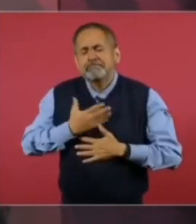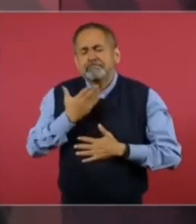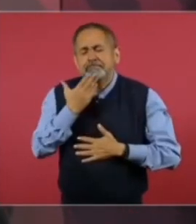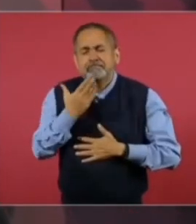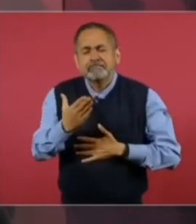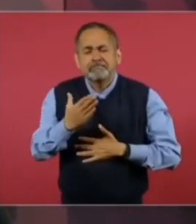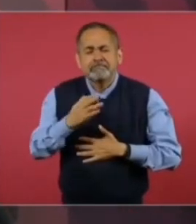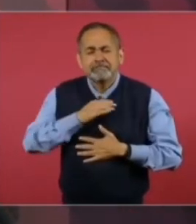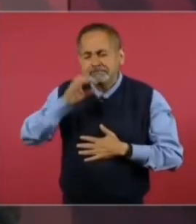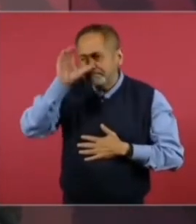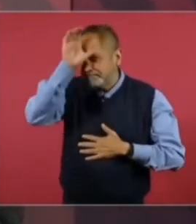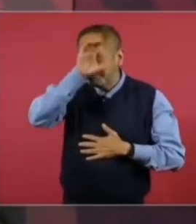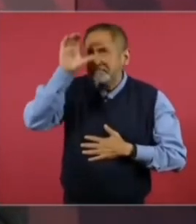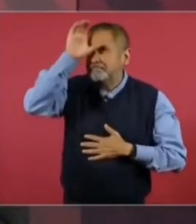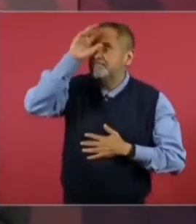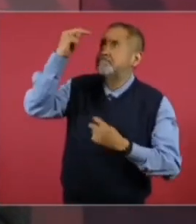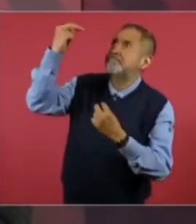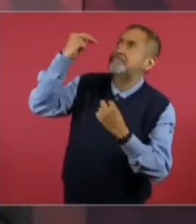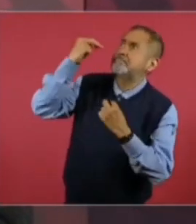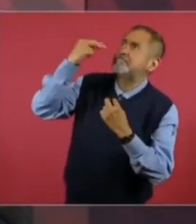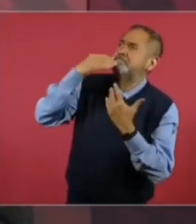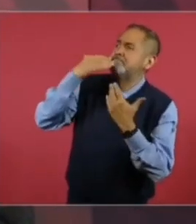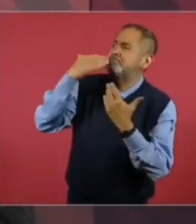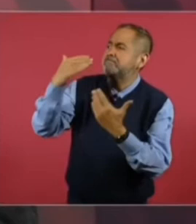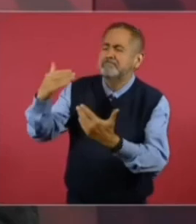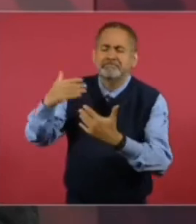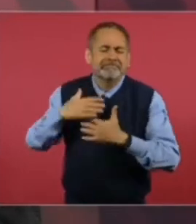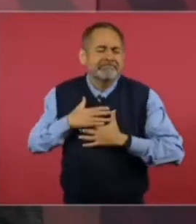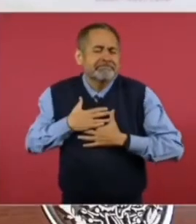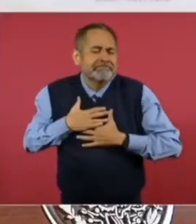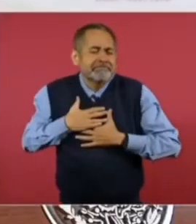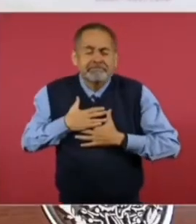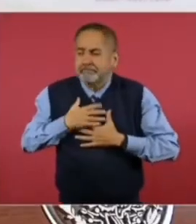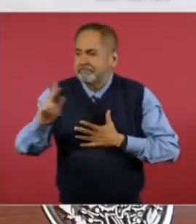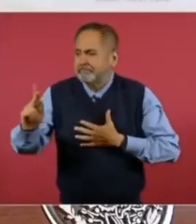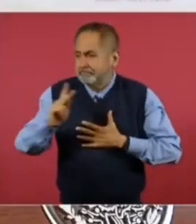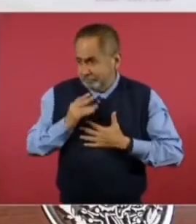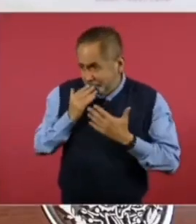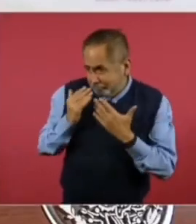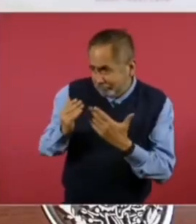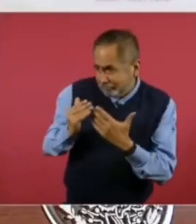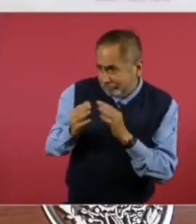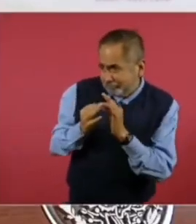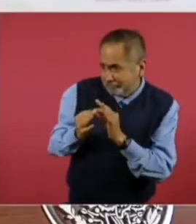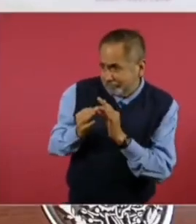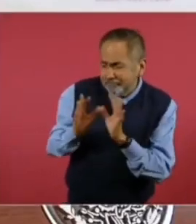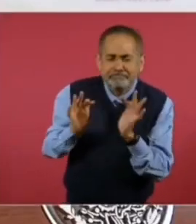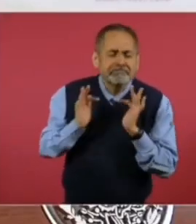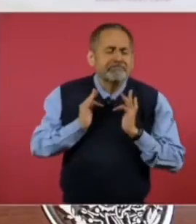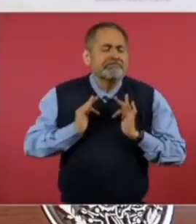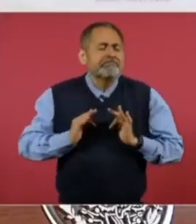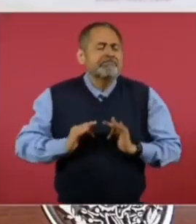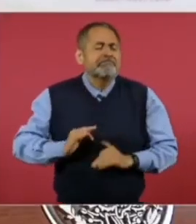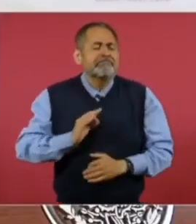estar bien con nuestra conciencia y estar bien con el prójimo.